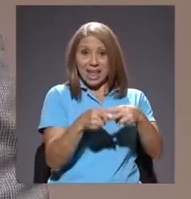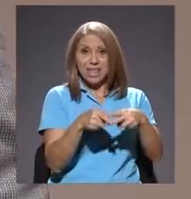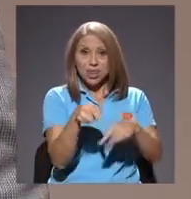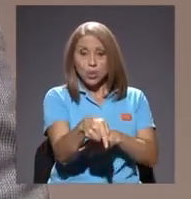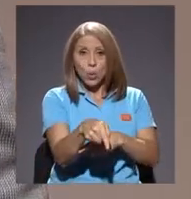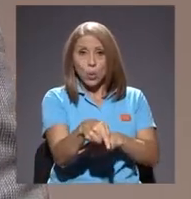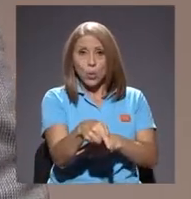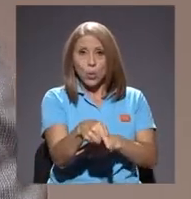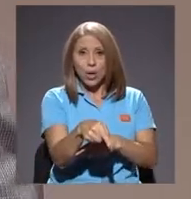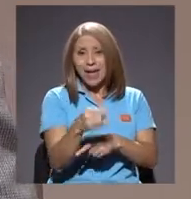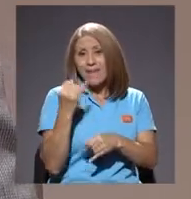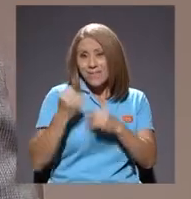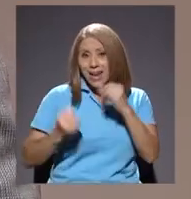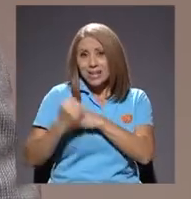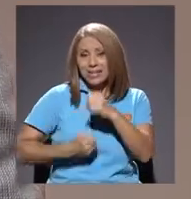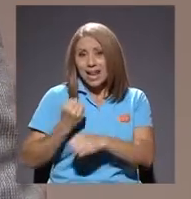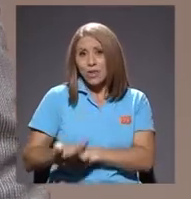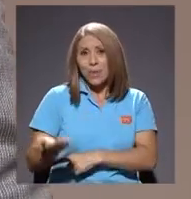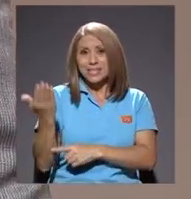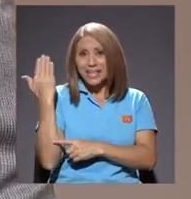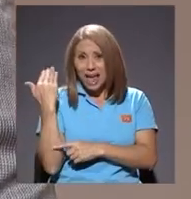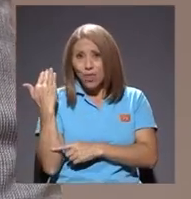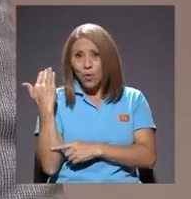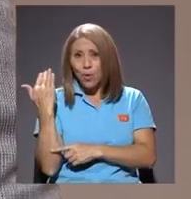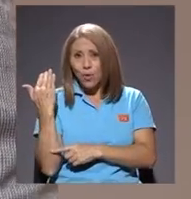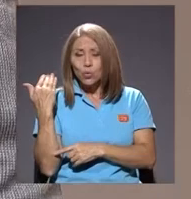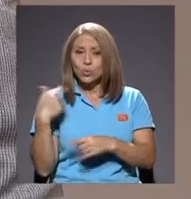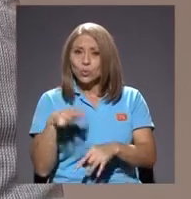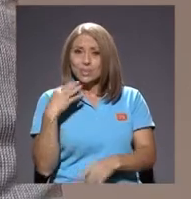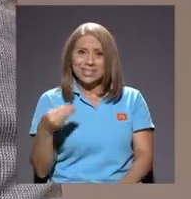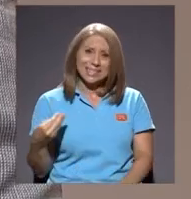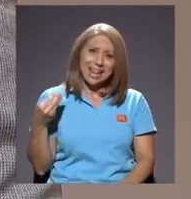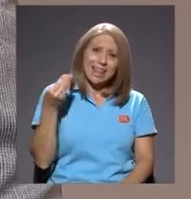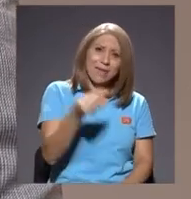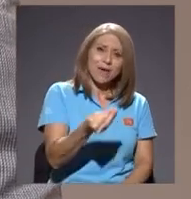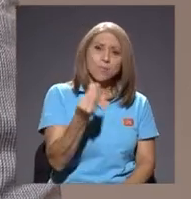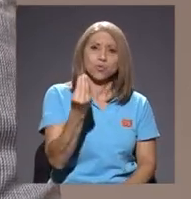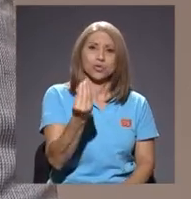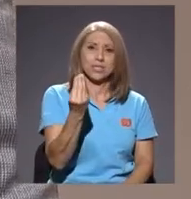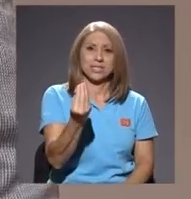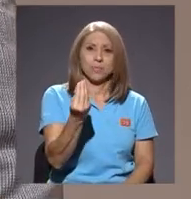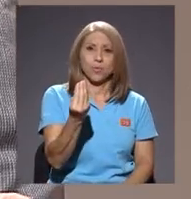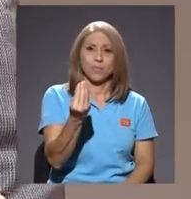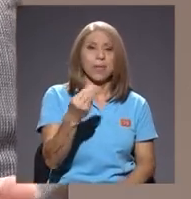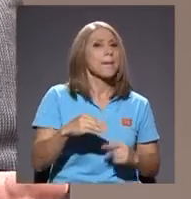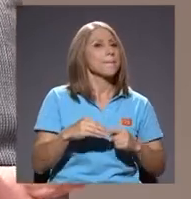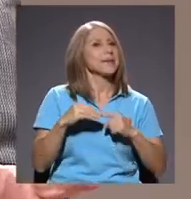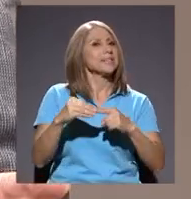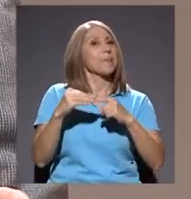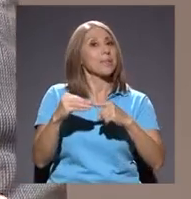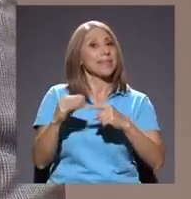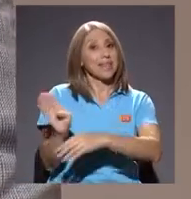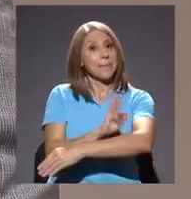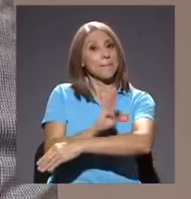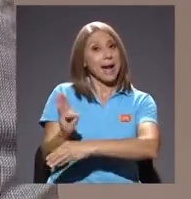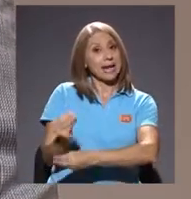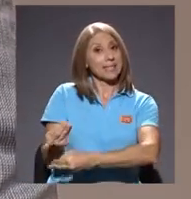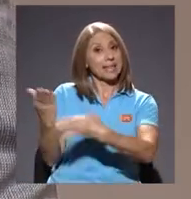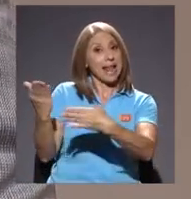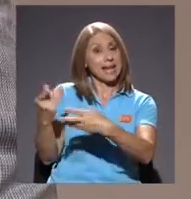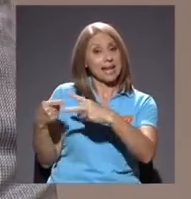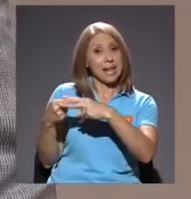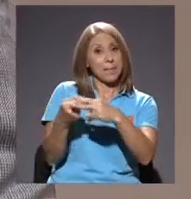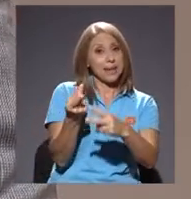se había acelerado muchísimo en particular la banca estatal que es la que presta en colones tiene un crecimiento prácticamente